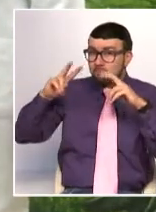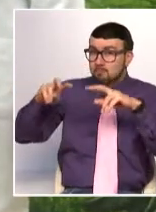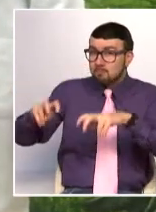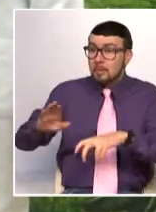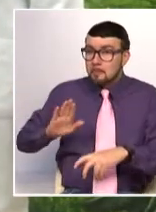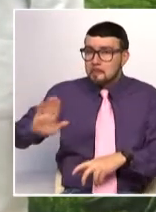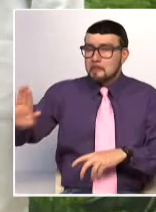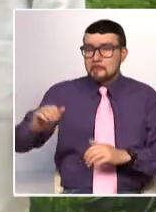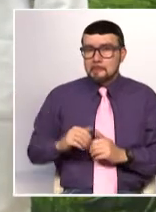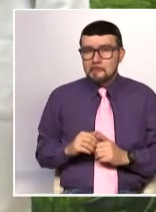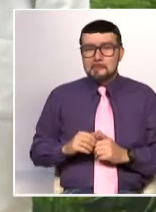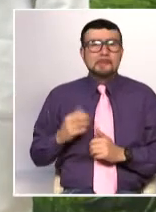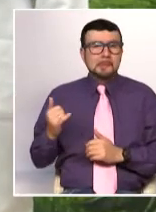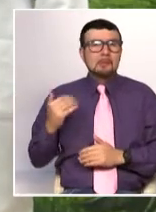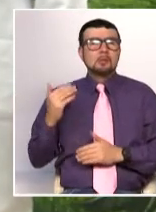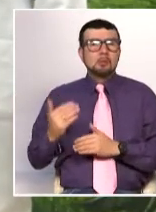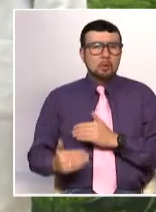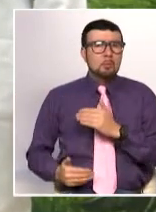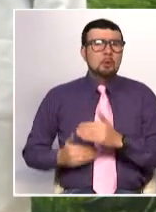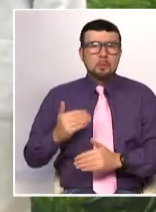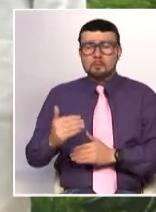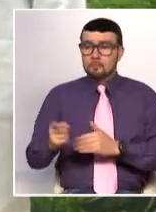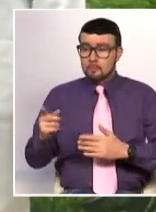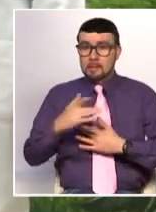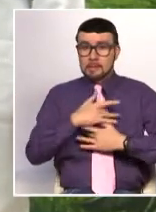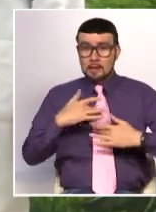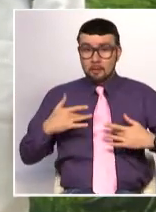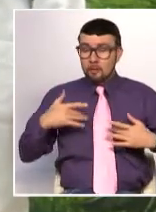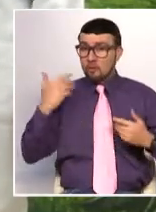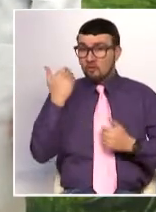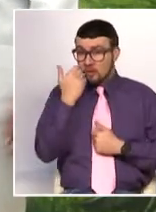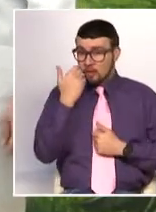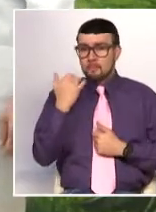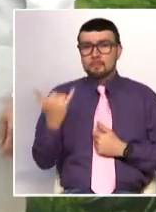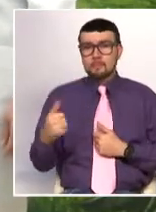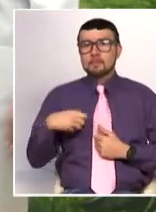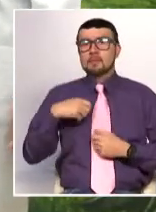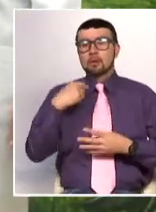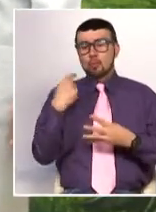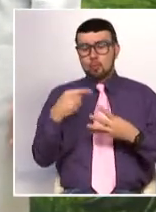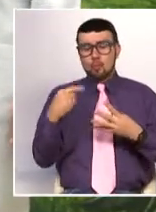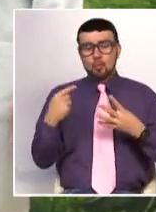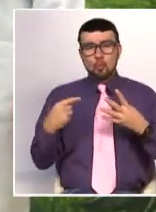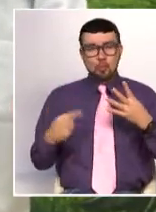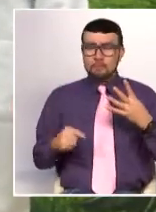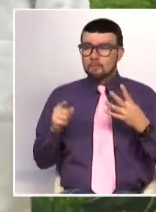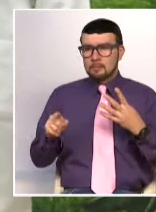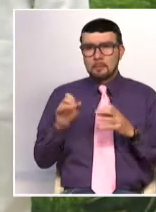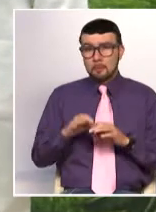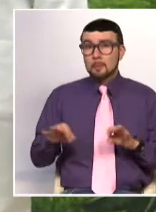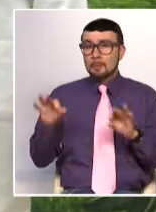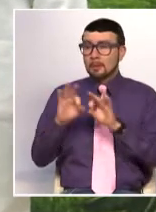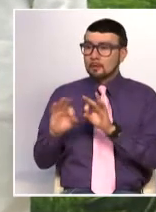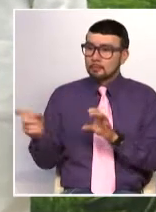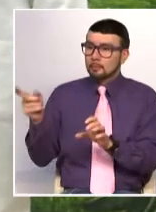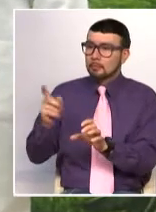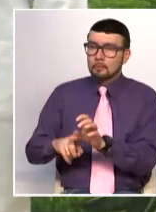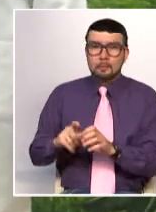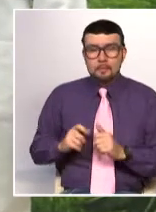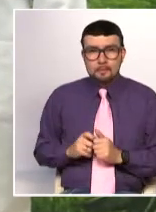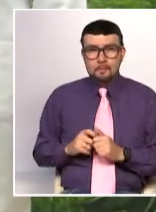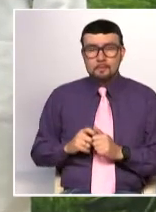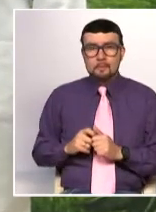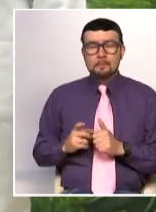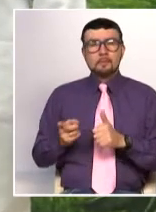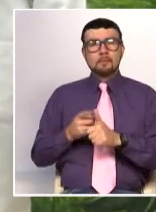en el proceso de salud y enfermedad hay cuatro determinantes que nosotros analizamos en consulta uno de ellos es el es el